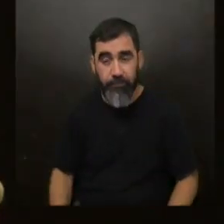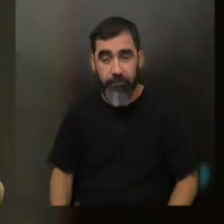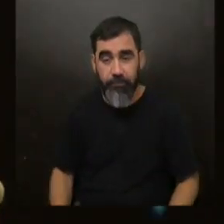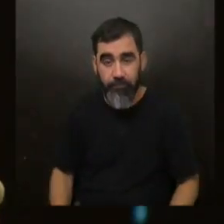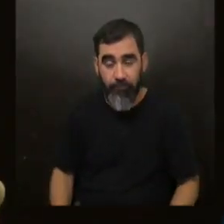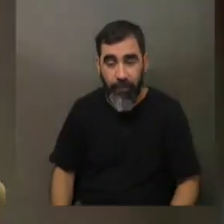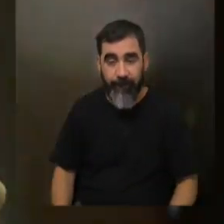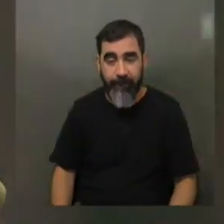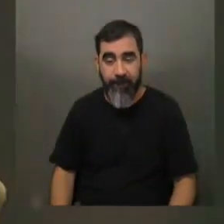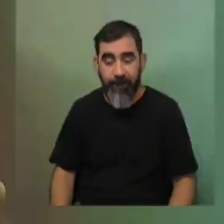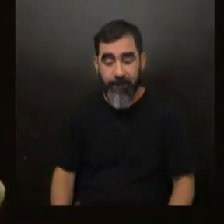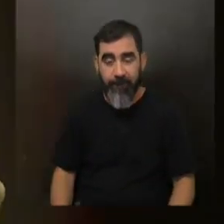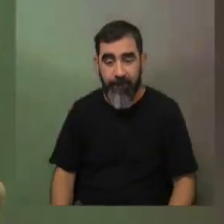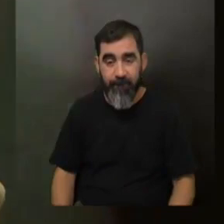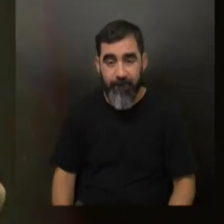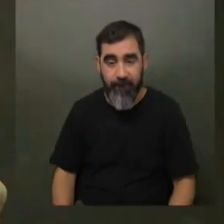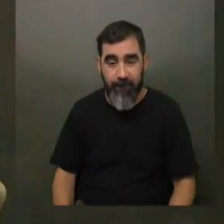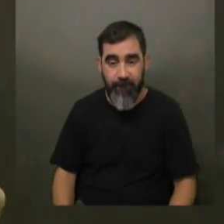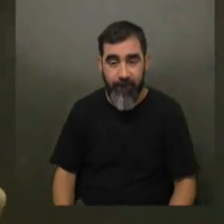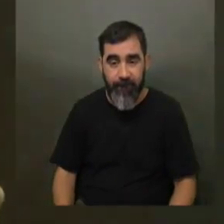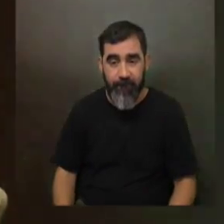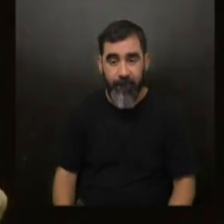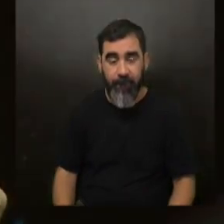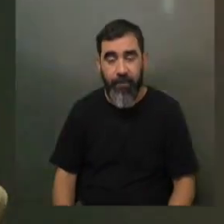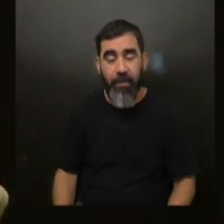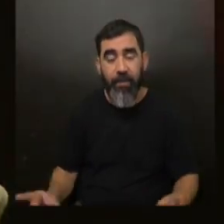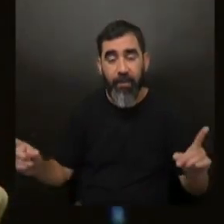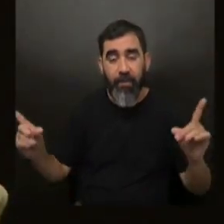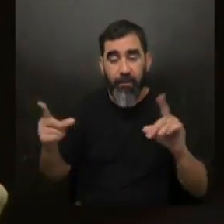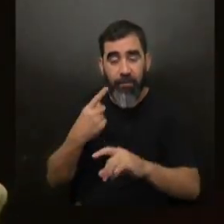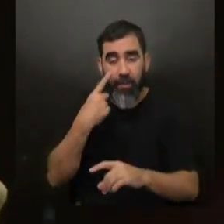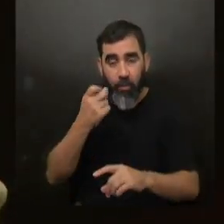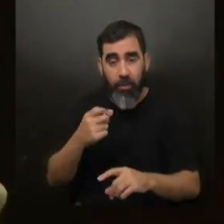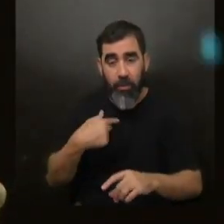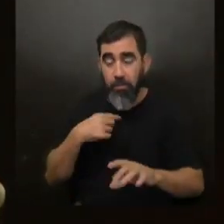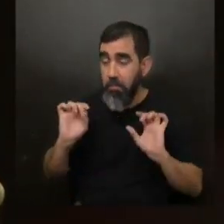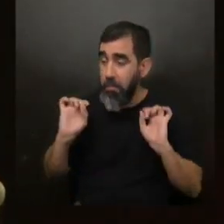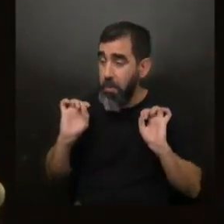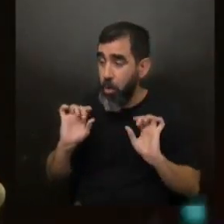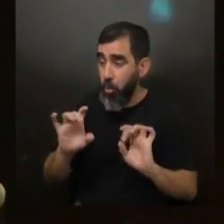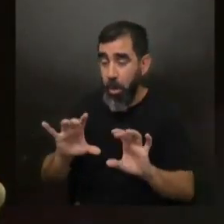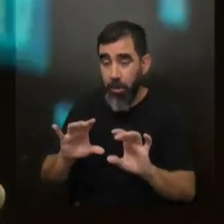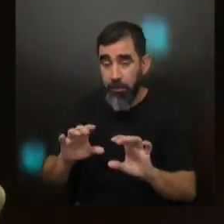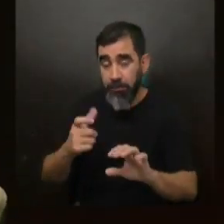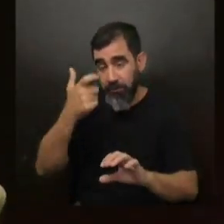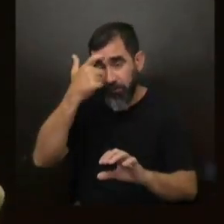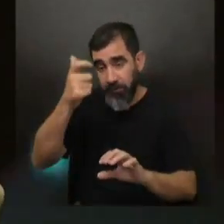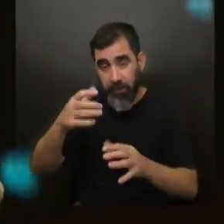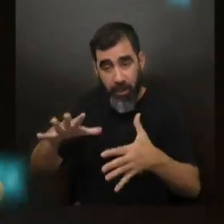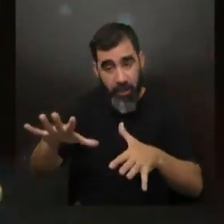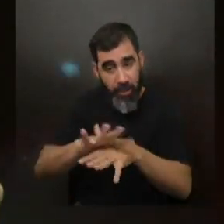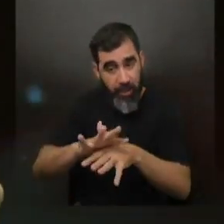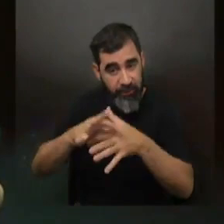Fue un poco... Me costó darme cuenta que tenía naturalidad para las ciencias